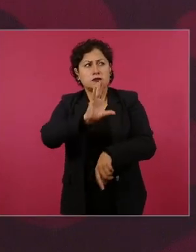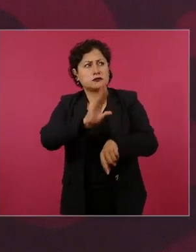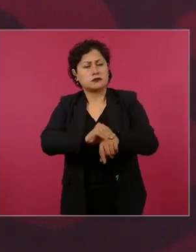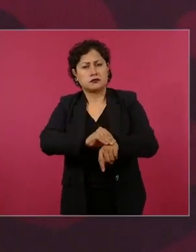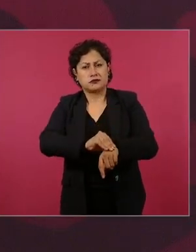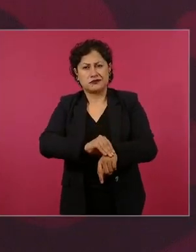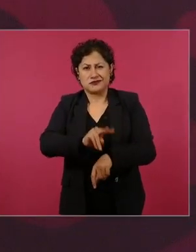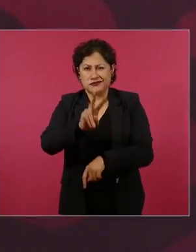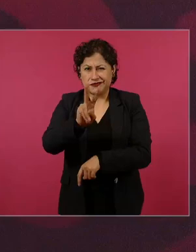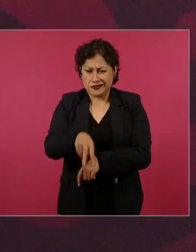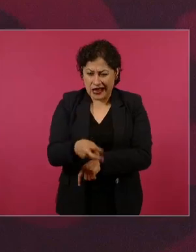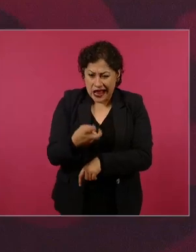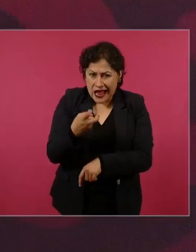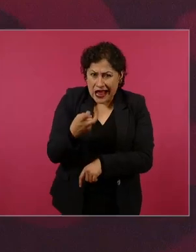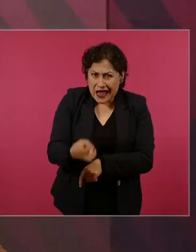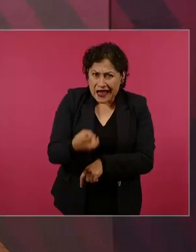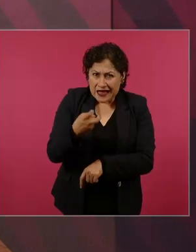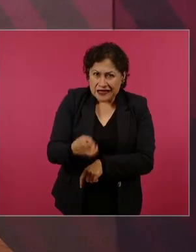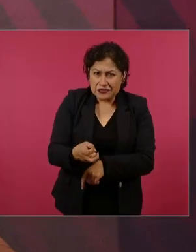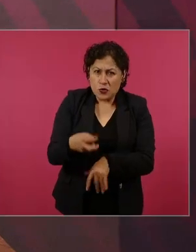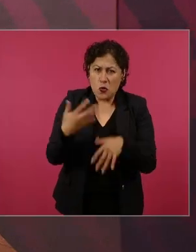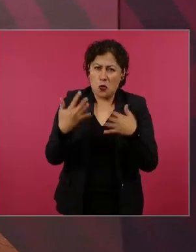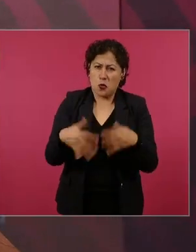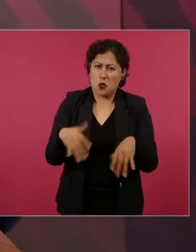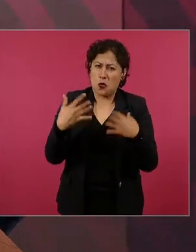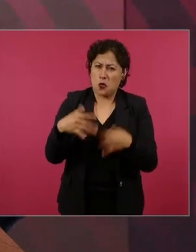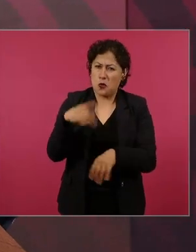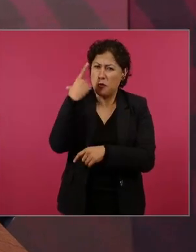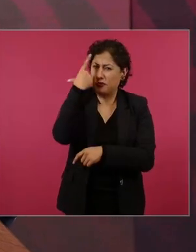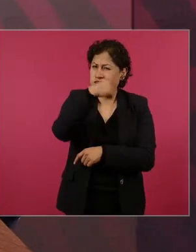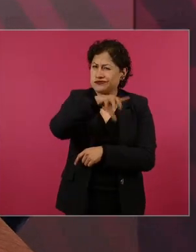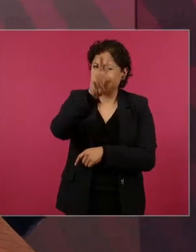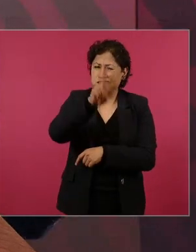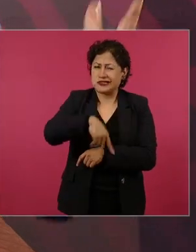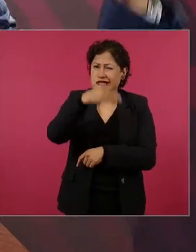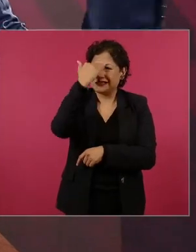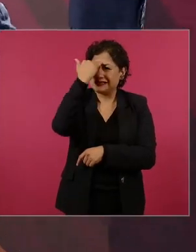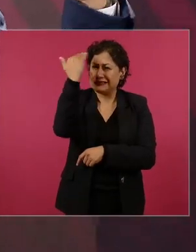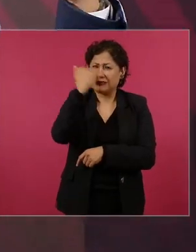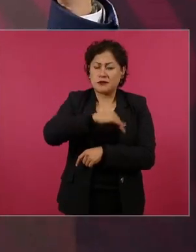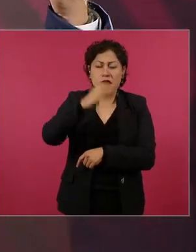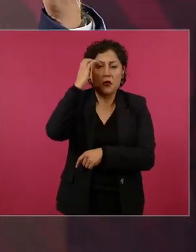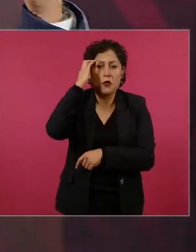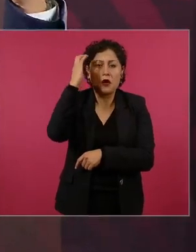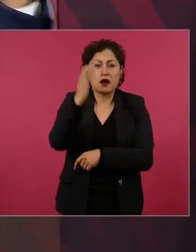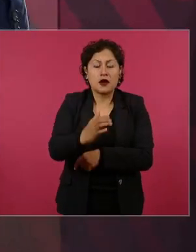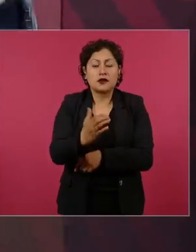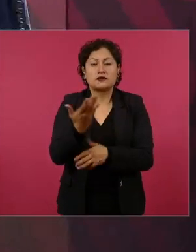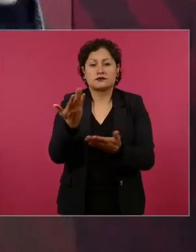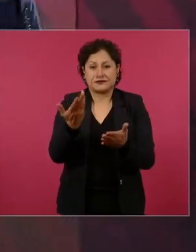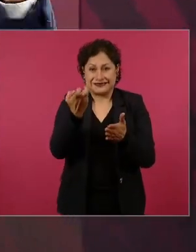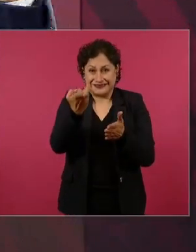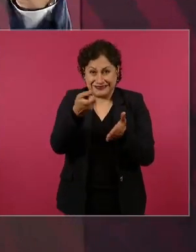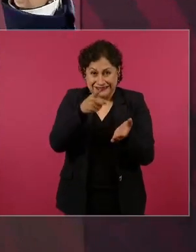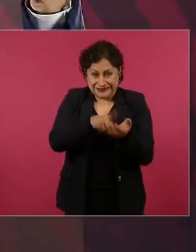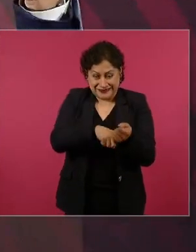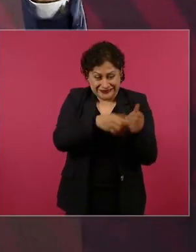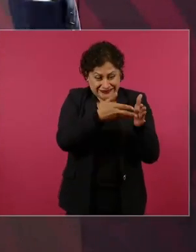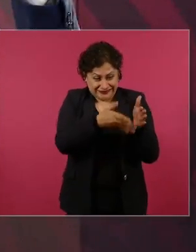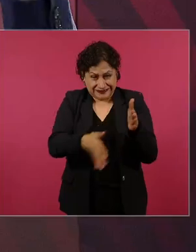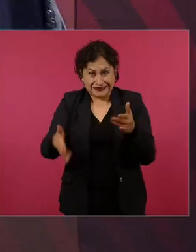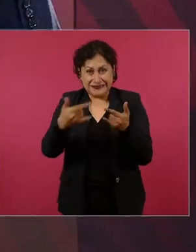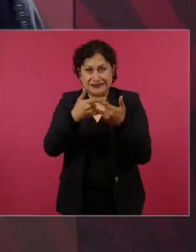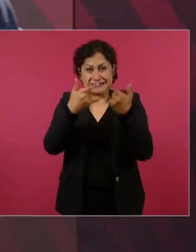nefasto el derecho de pernada, todo eso. Bueno, pero la idea